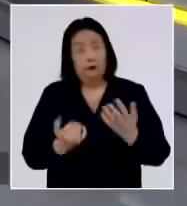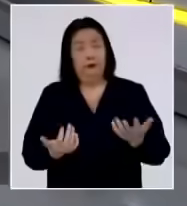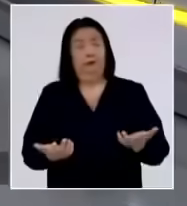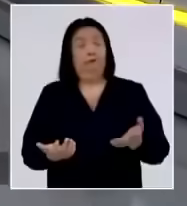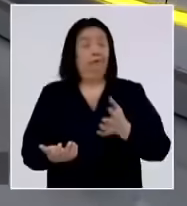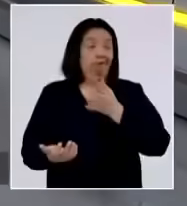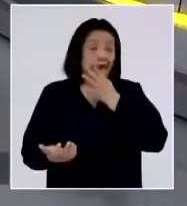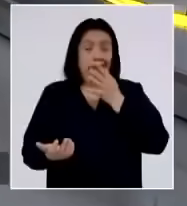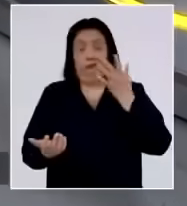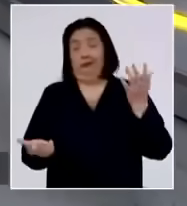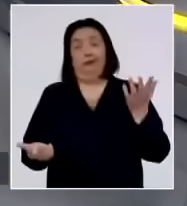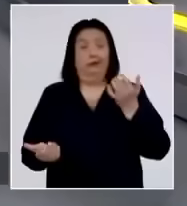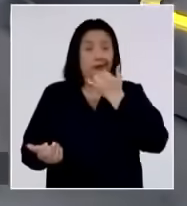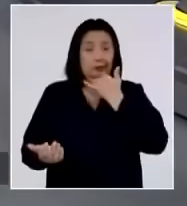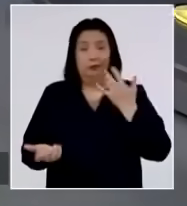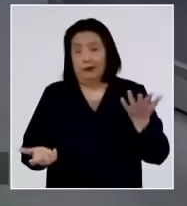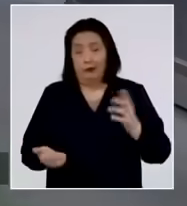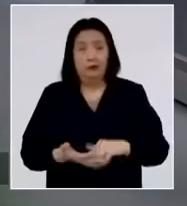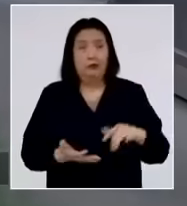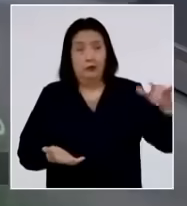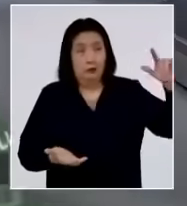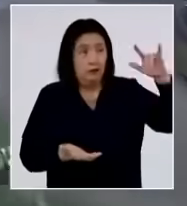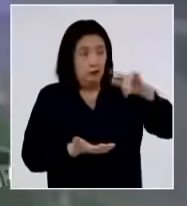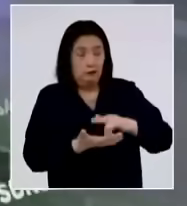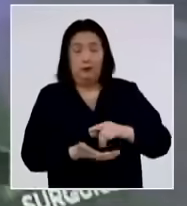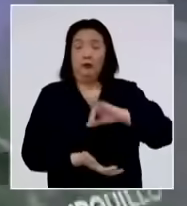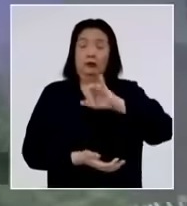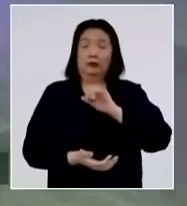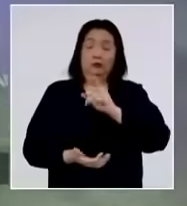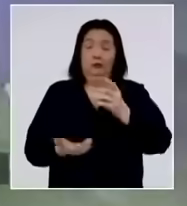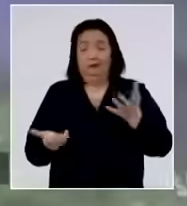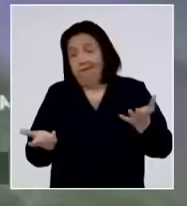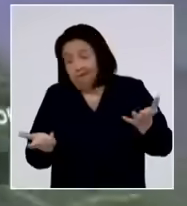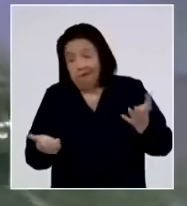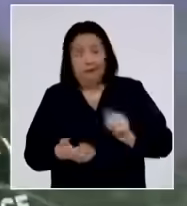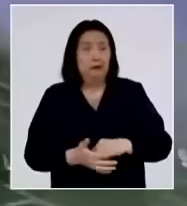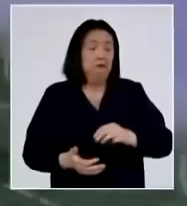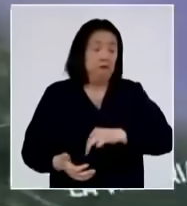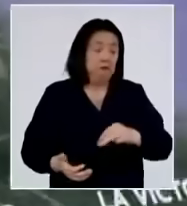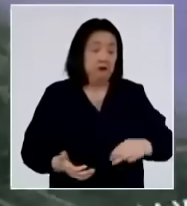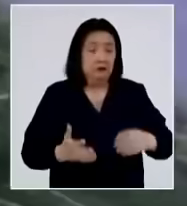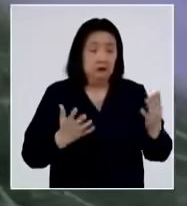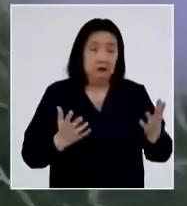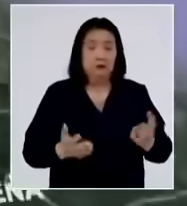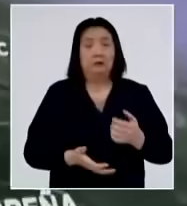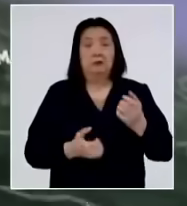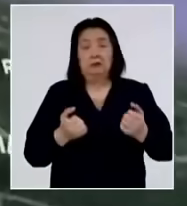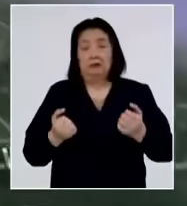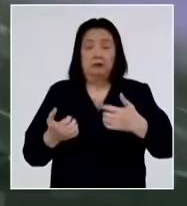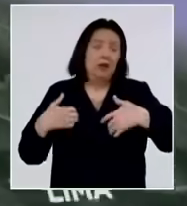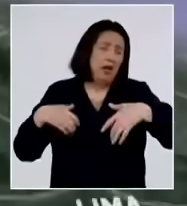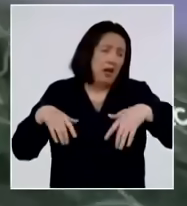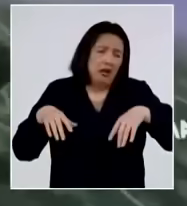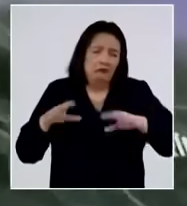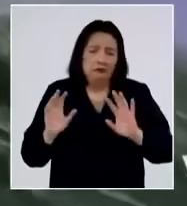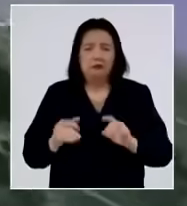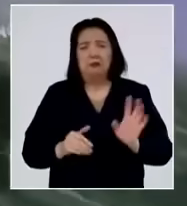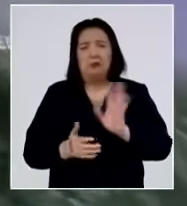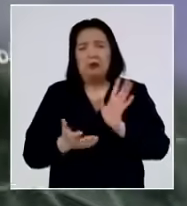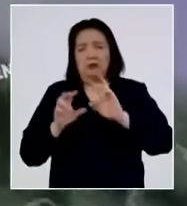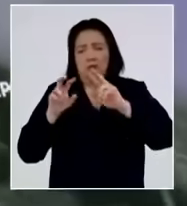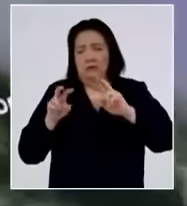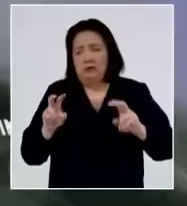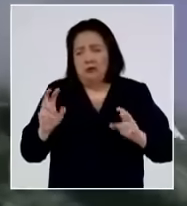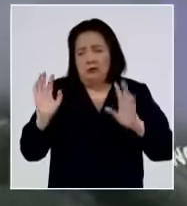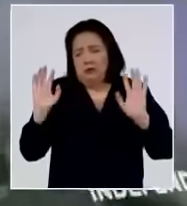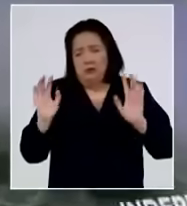que nadie entiende nada de cara a lo que ha sucedido en el aeropuerto Jorge Chávez, algo que para el ministro de Transportes es fortuito. Todavía no hay investigación